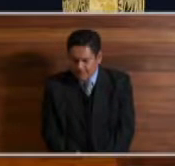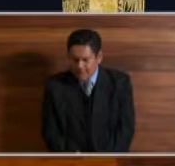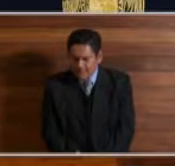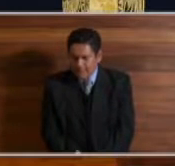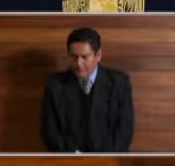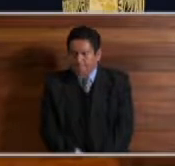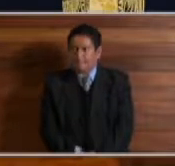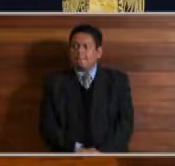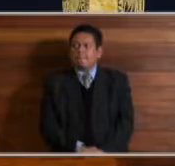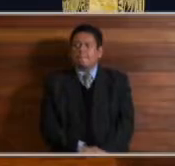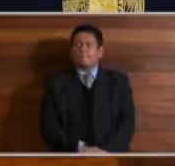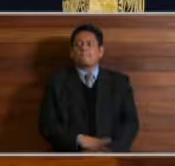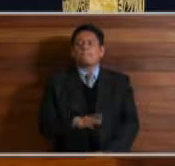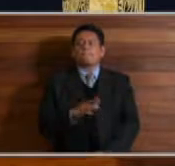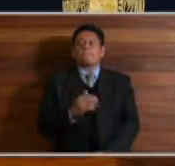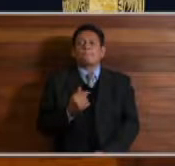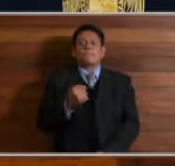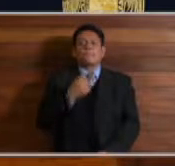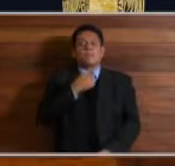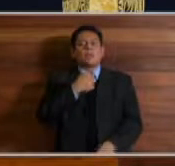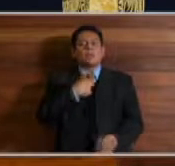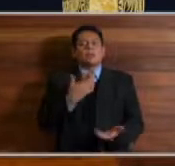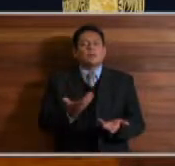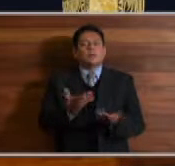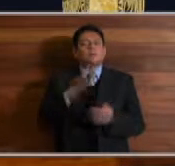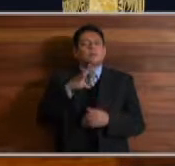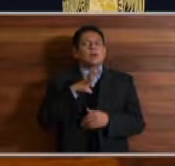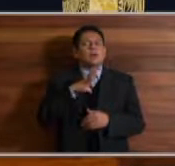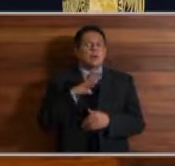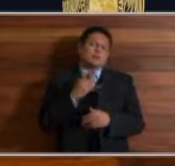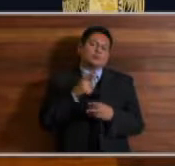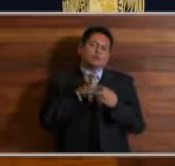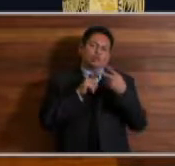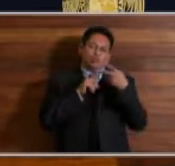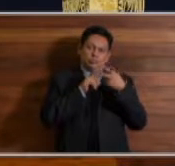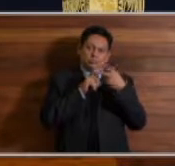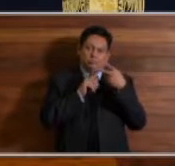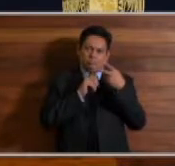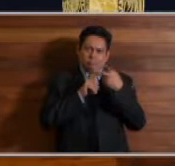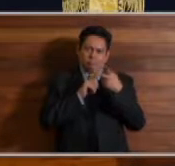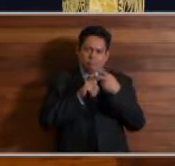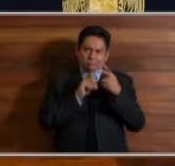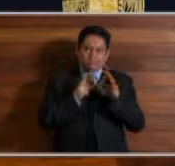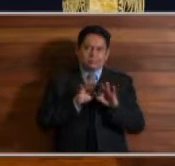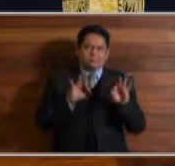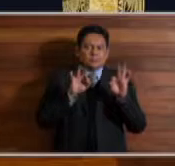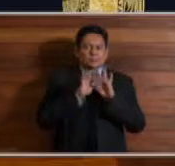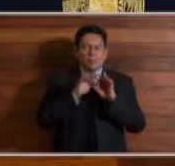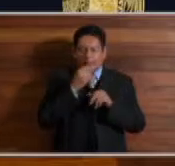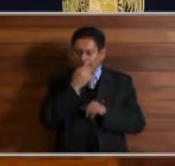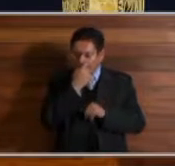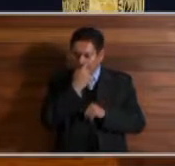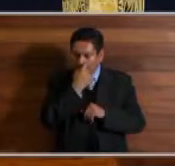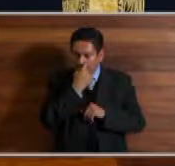mi ignorancia, yo diría, tenemos dos tipos del punto de vista de